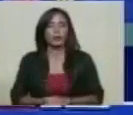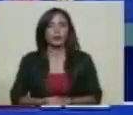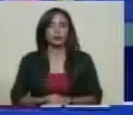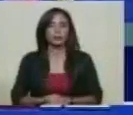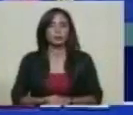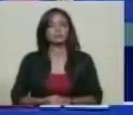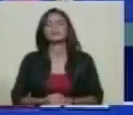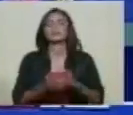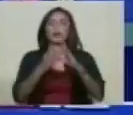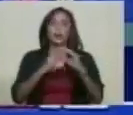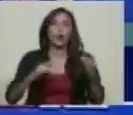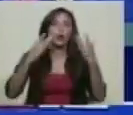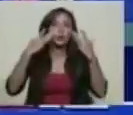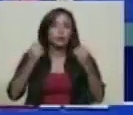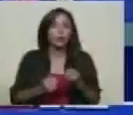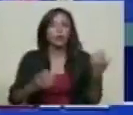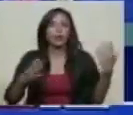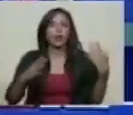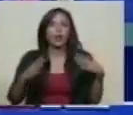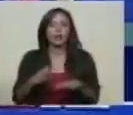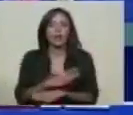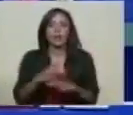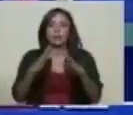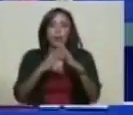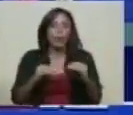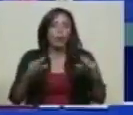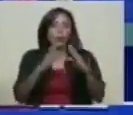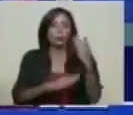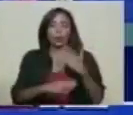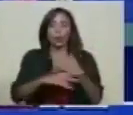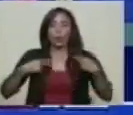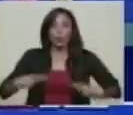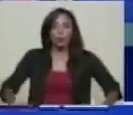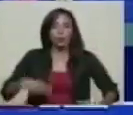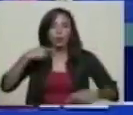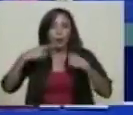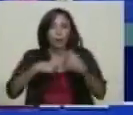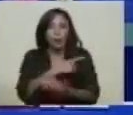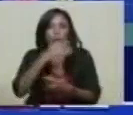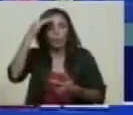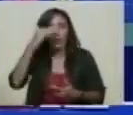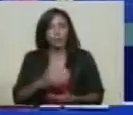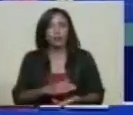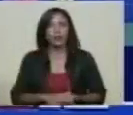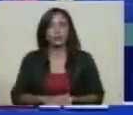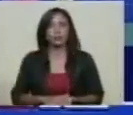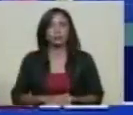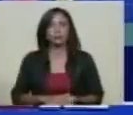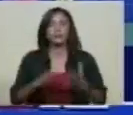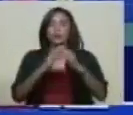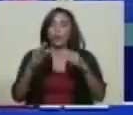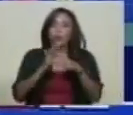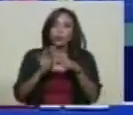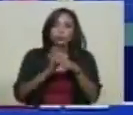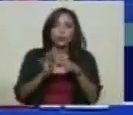los planes de seguridad y defensa nacional, la milicia nacional, en el fortalecimiento de las tareas y misiones que hay que